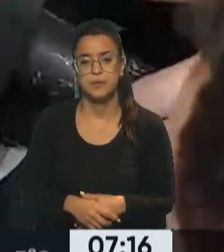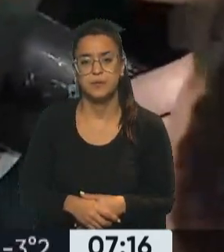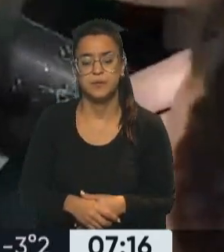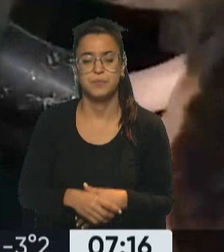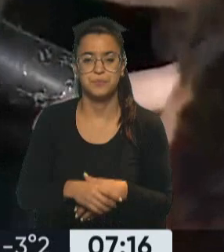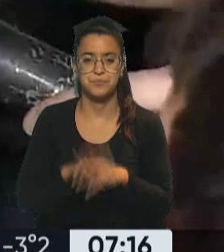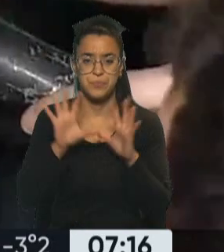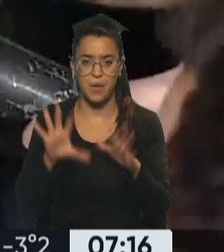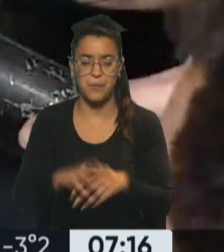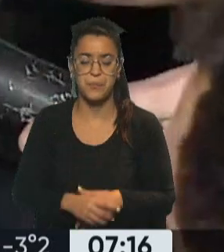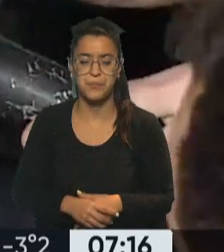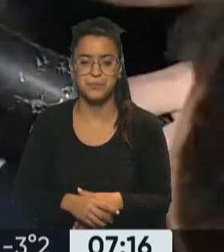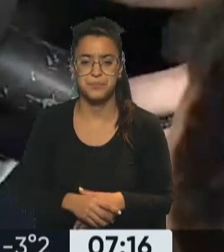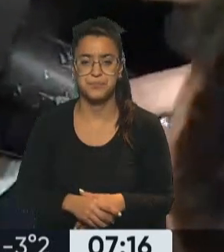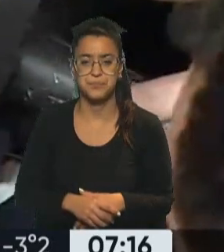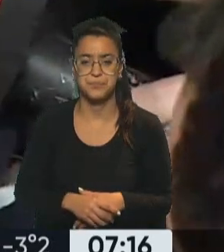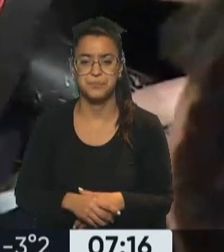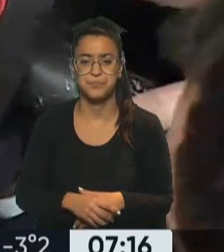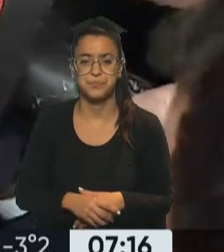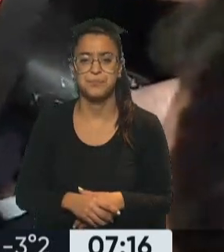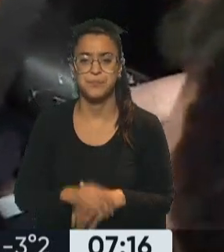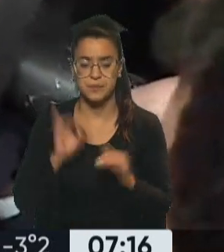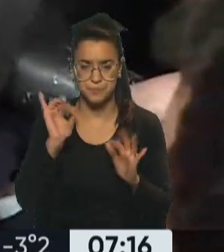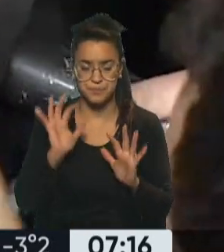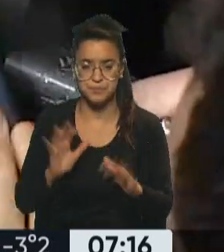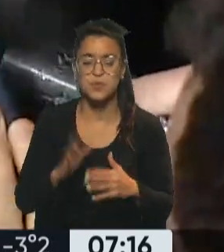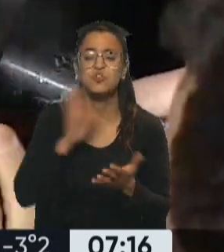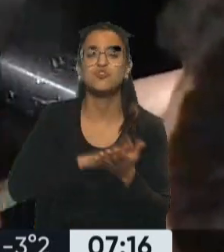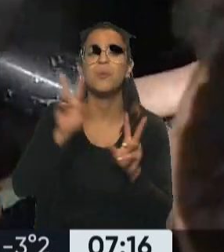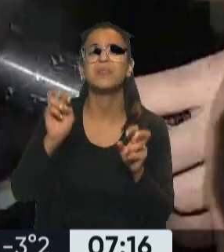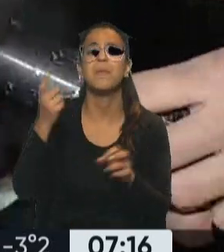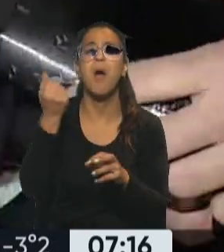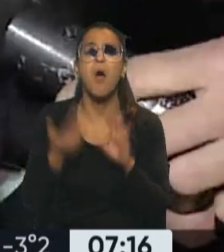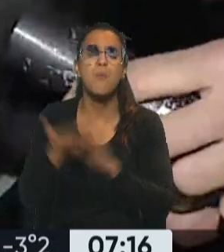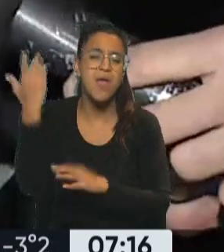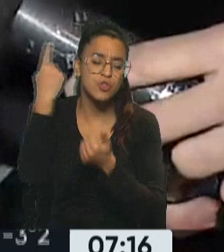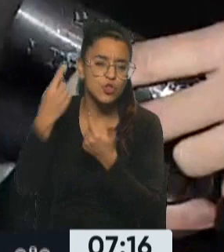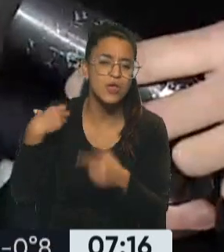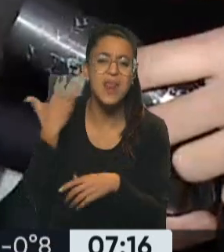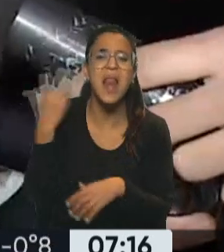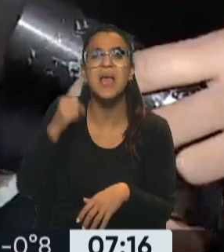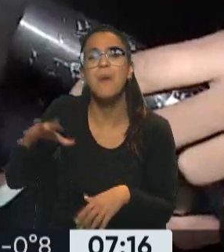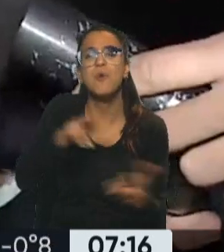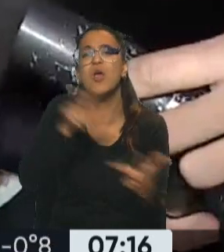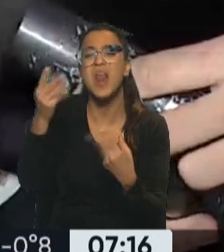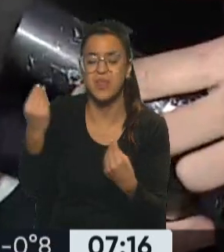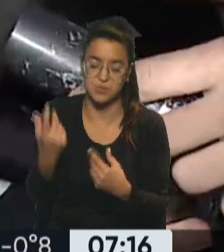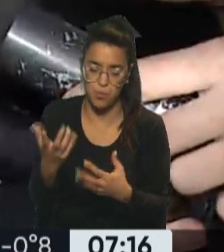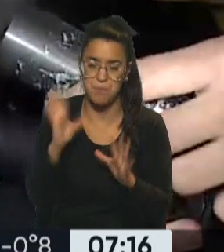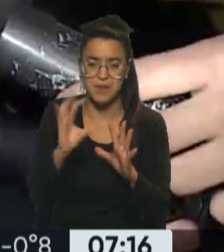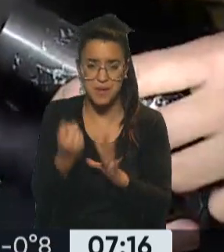por la falta de gasoil, fertilizantes, sí, y lo que tiene que ver con el aumento de precios en general? Primero decirle